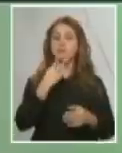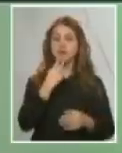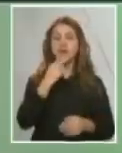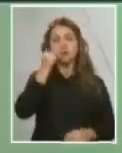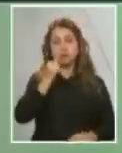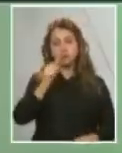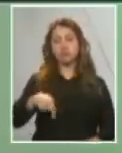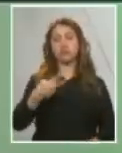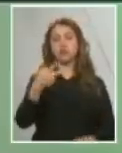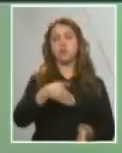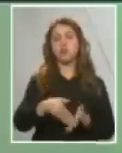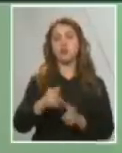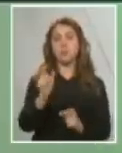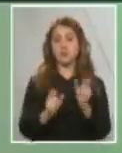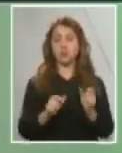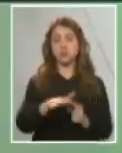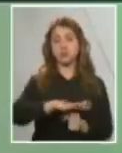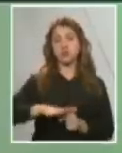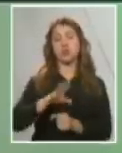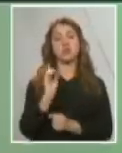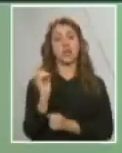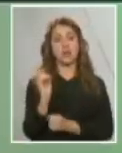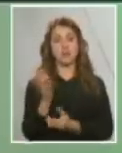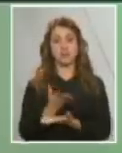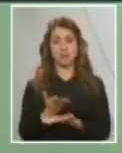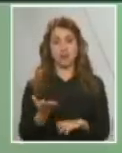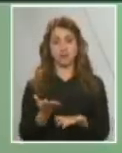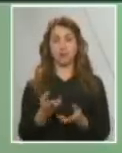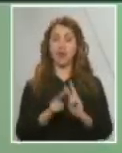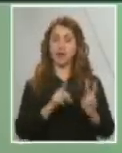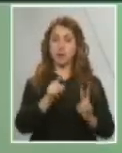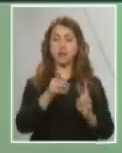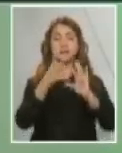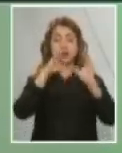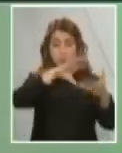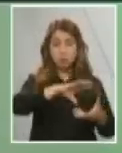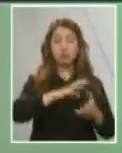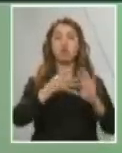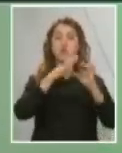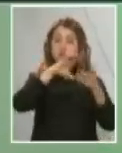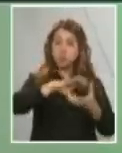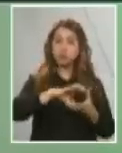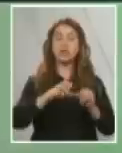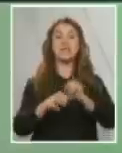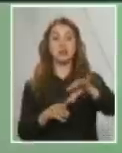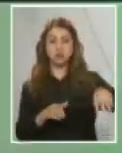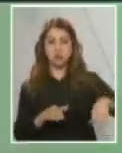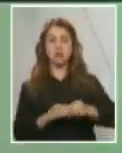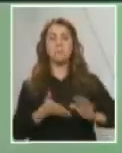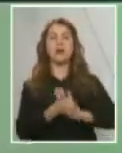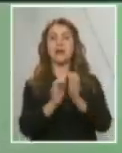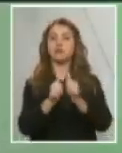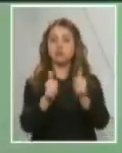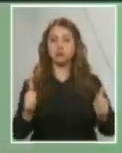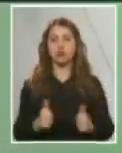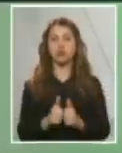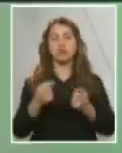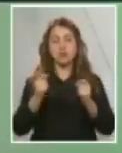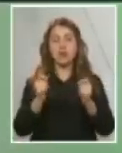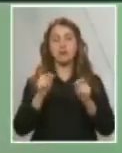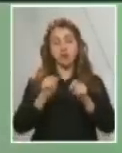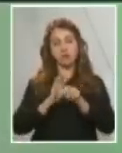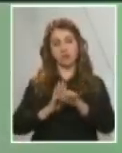viven en Chile 2 millones de personas en situación de discapacidad. Hagamos ese mundo entonces un mundo para todos, eso es lo que intentamos hoy